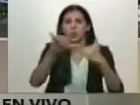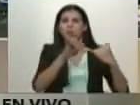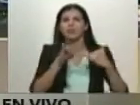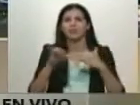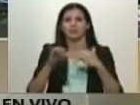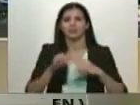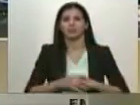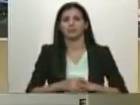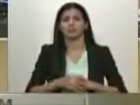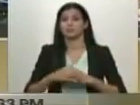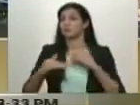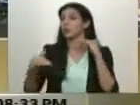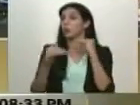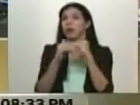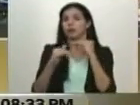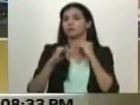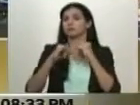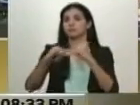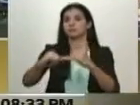de iguales.